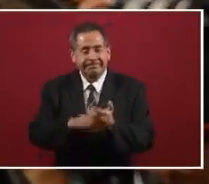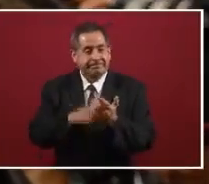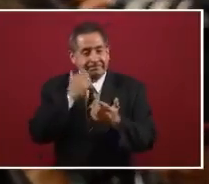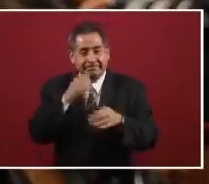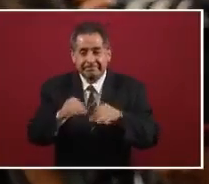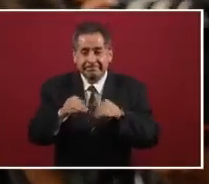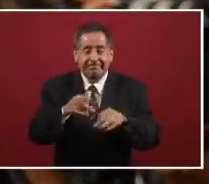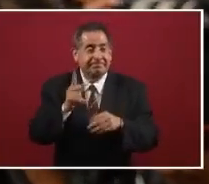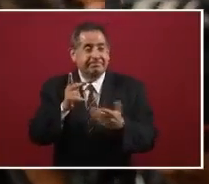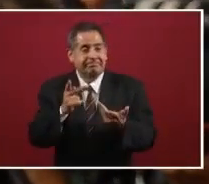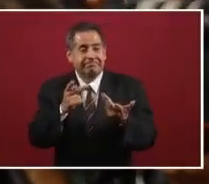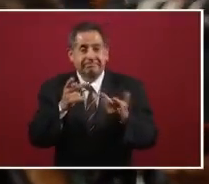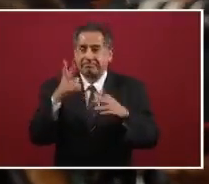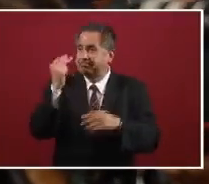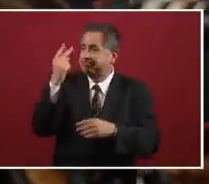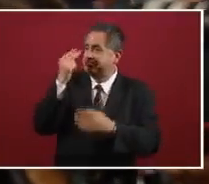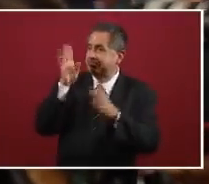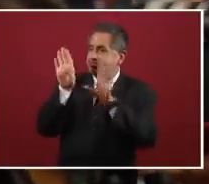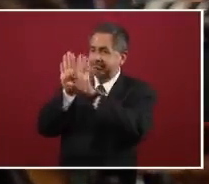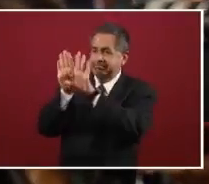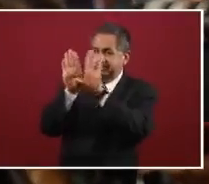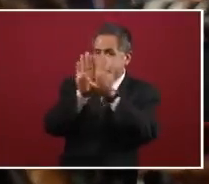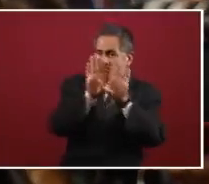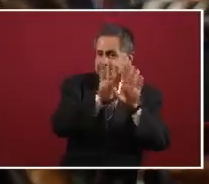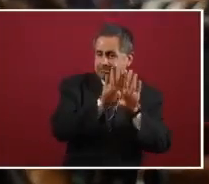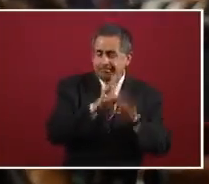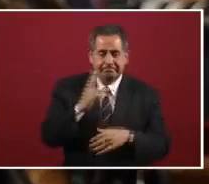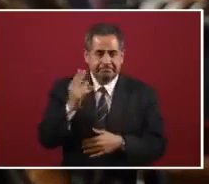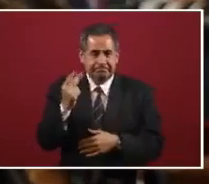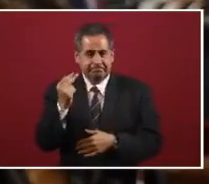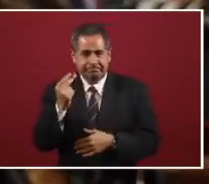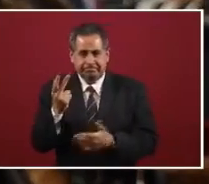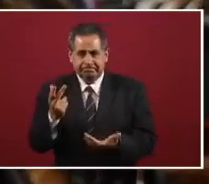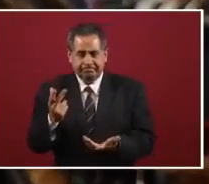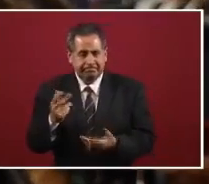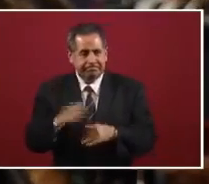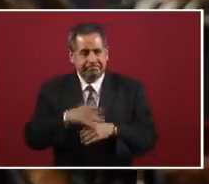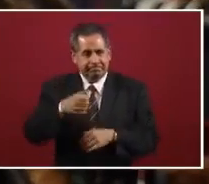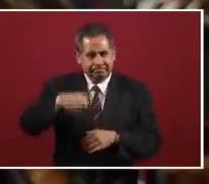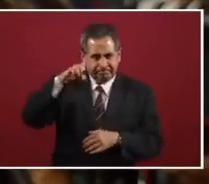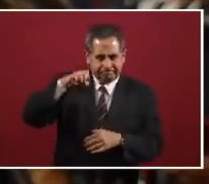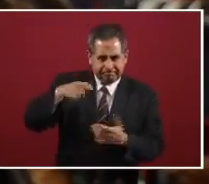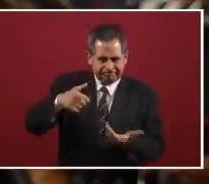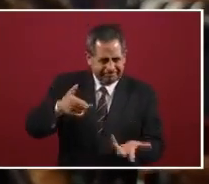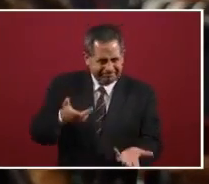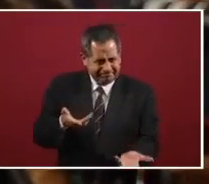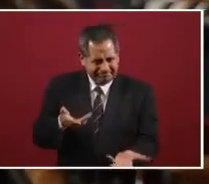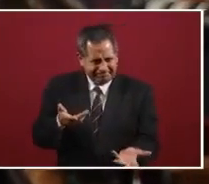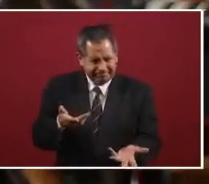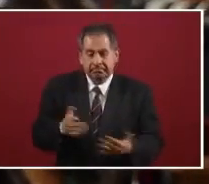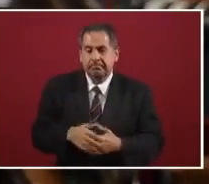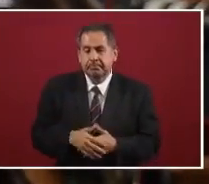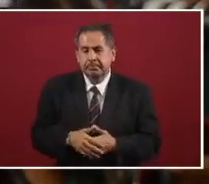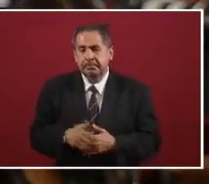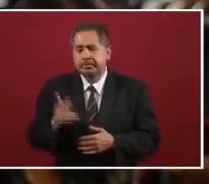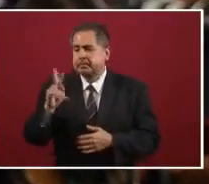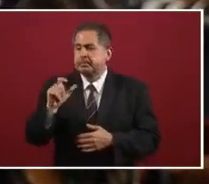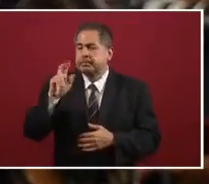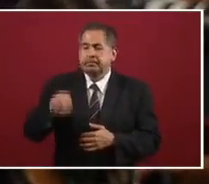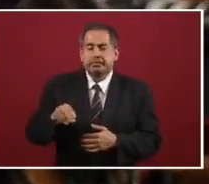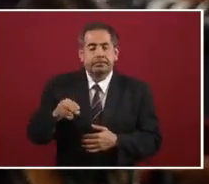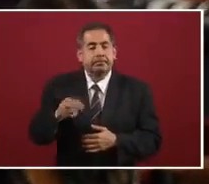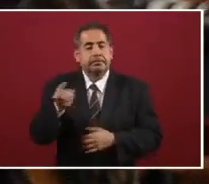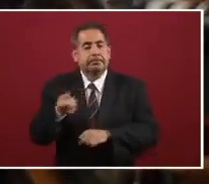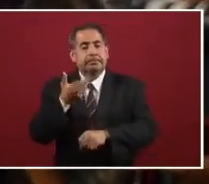pero le cierran las puertas única y exclusivamente por su edad, presidente. ¿Qué plan de trabajo tiene la secretaria